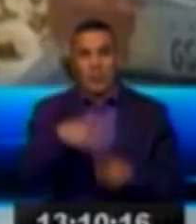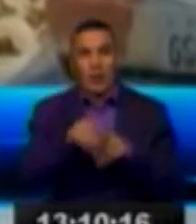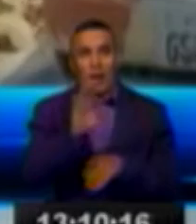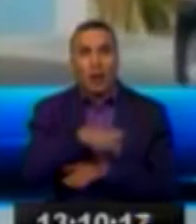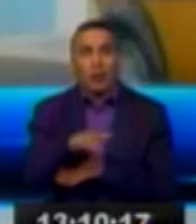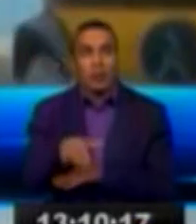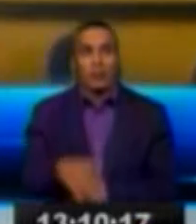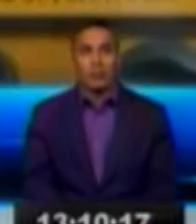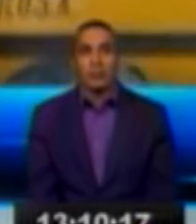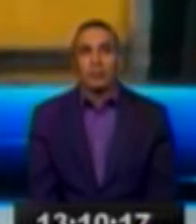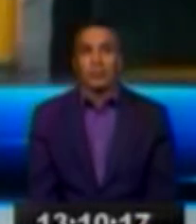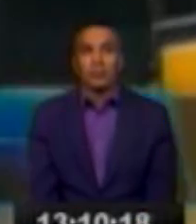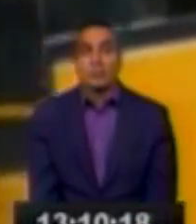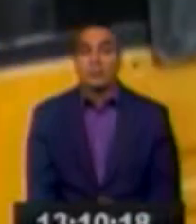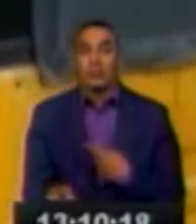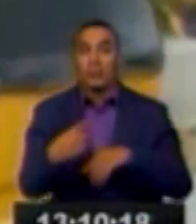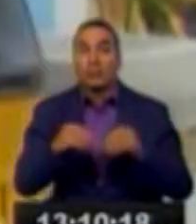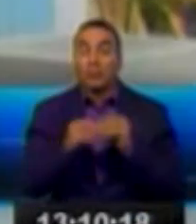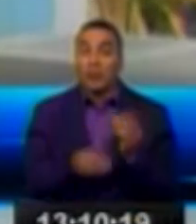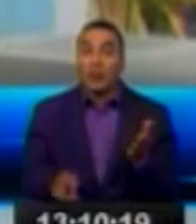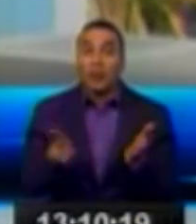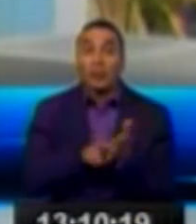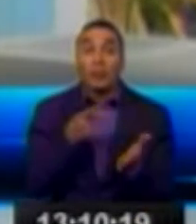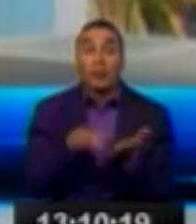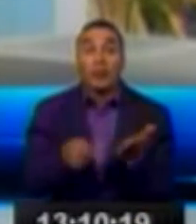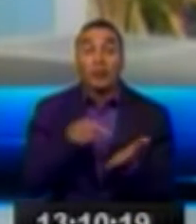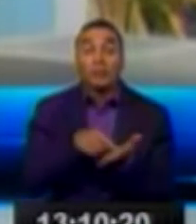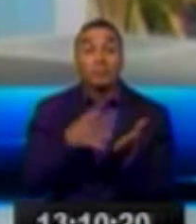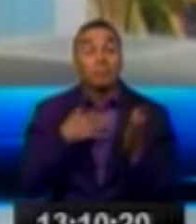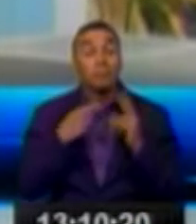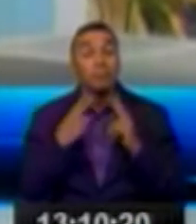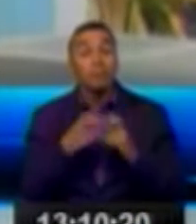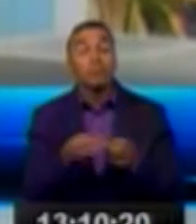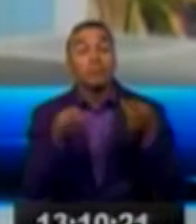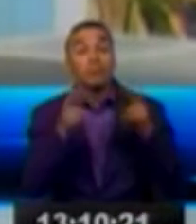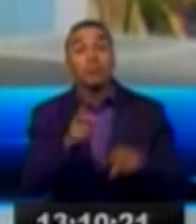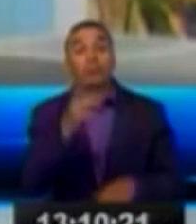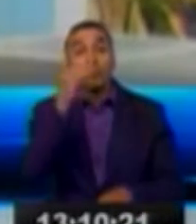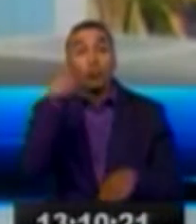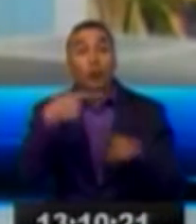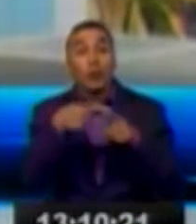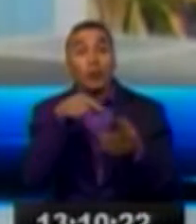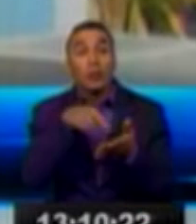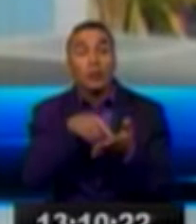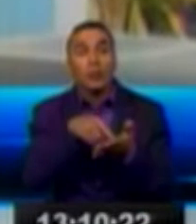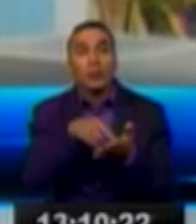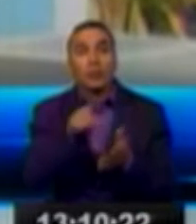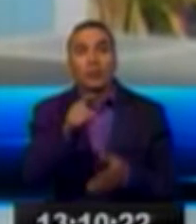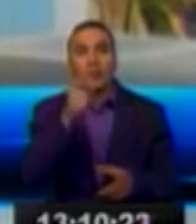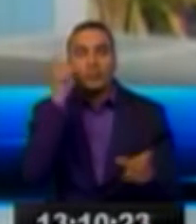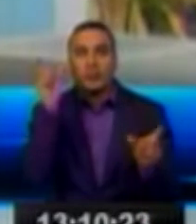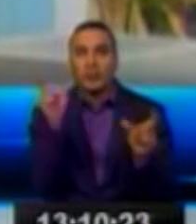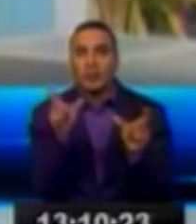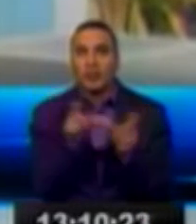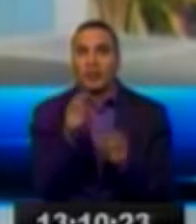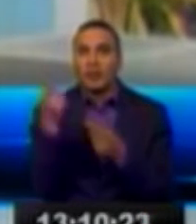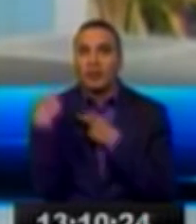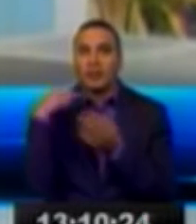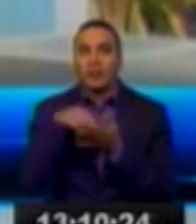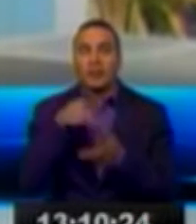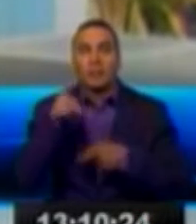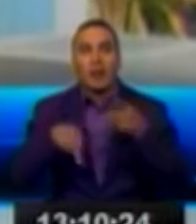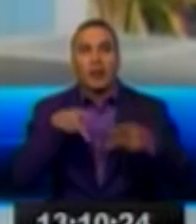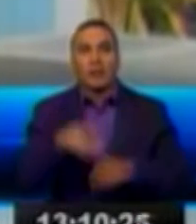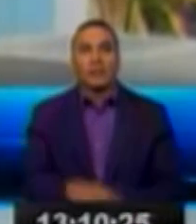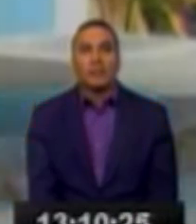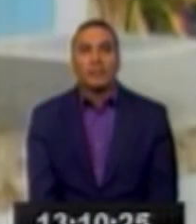estudiantes. Volvemos a ratificar el hecho de que esta investigación también se da de oficio por parte de la Fiscalía del Cantón Playas.